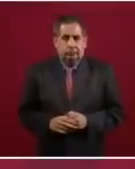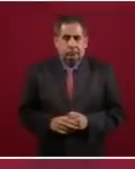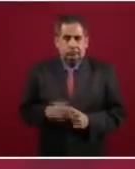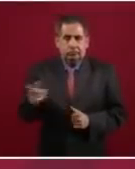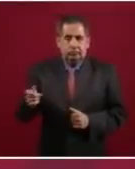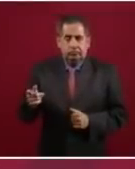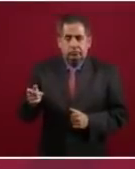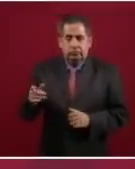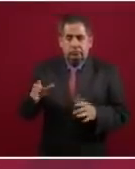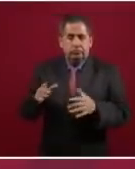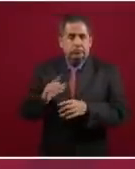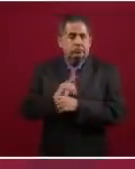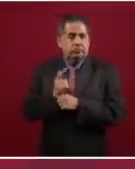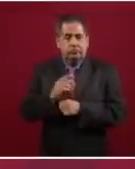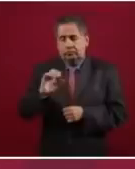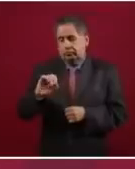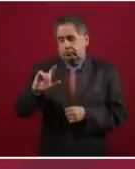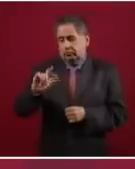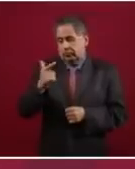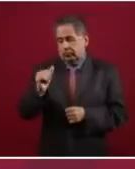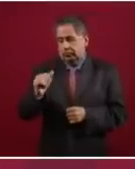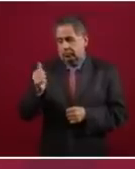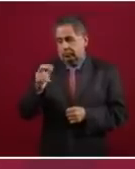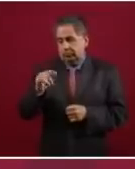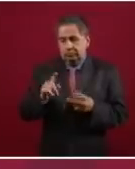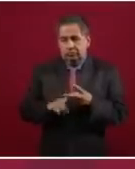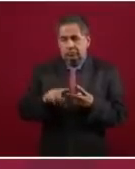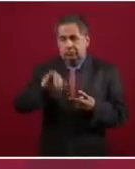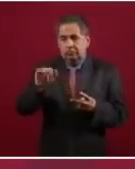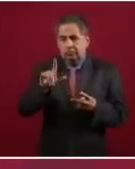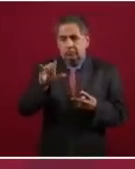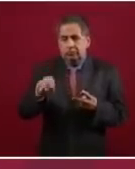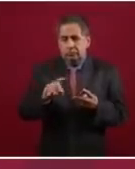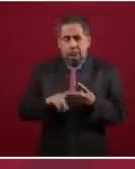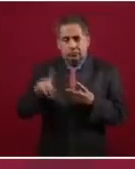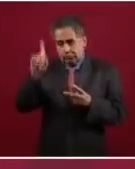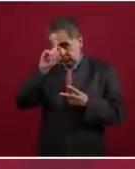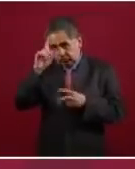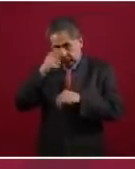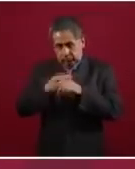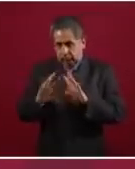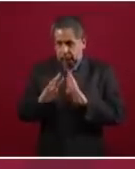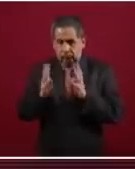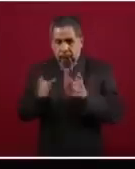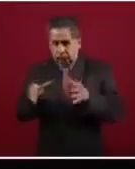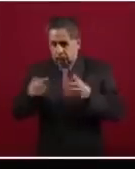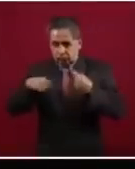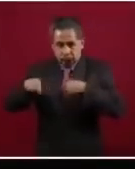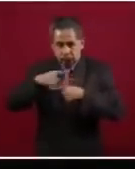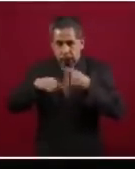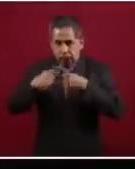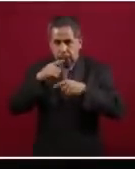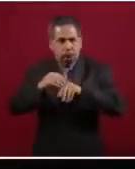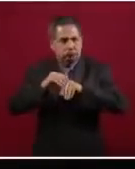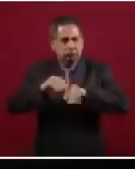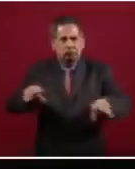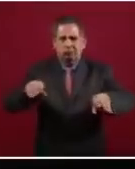a la licenciada Olga Sánchez y a Julio Scherer, consejero jurídico, que se dé a